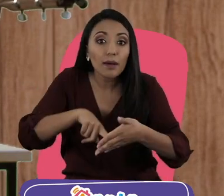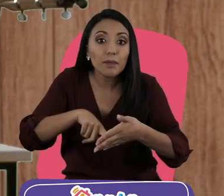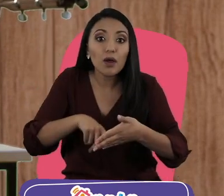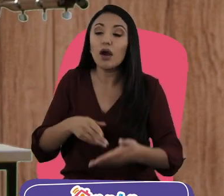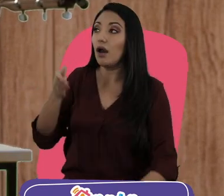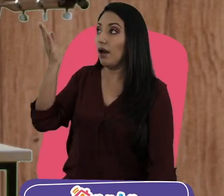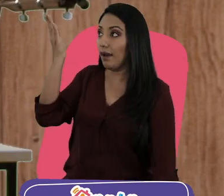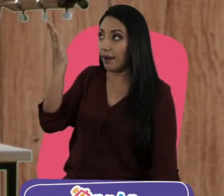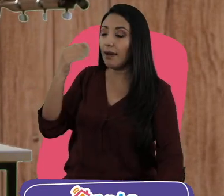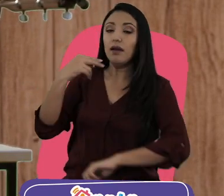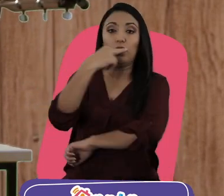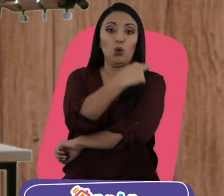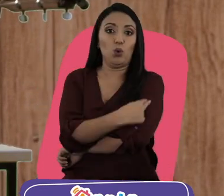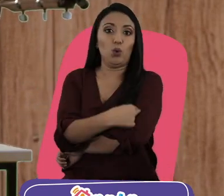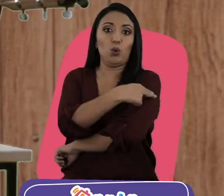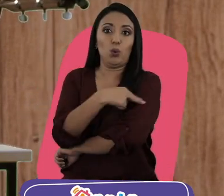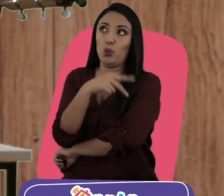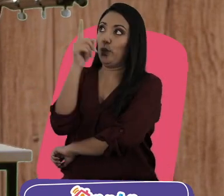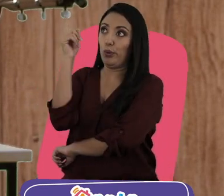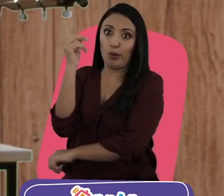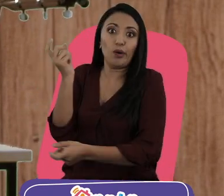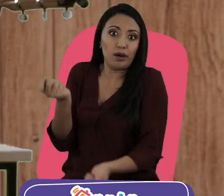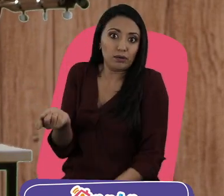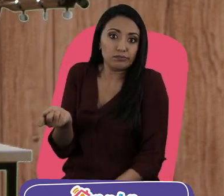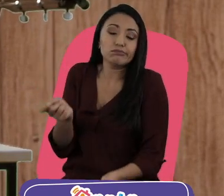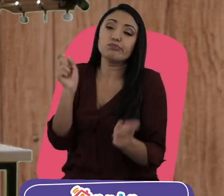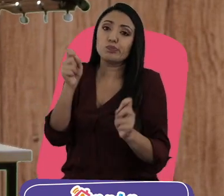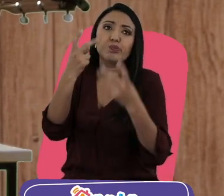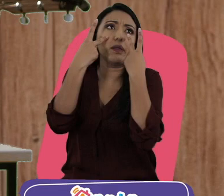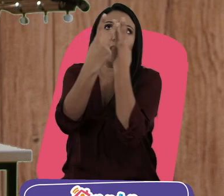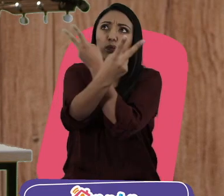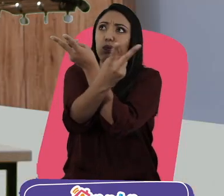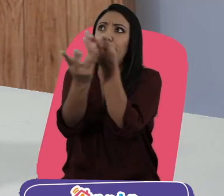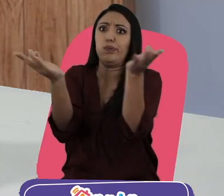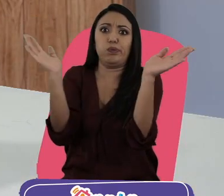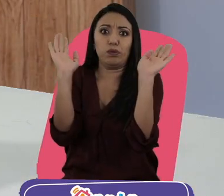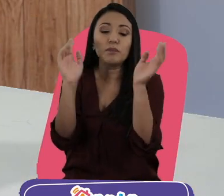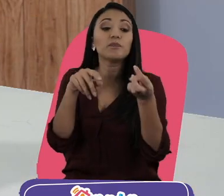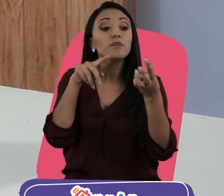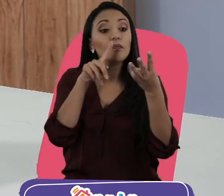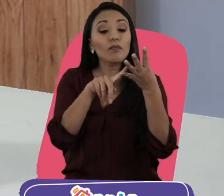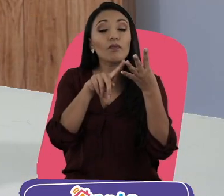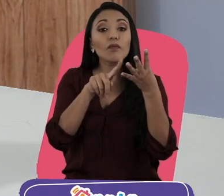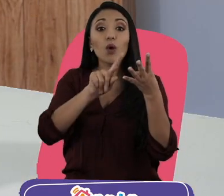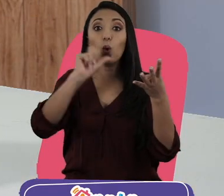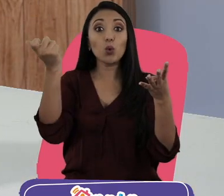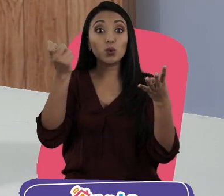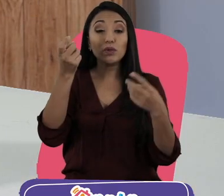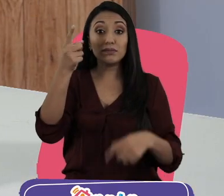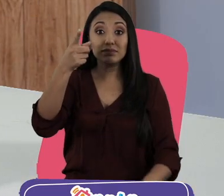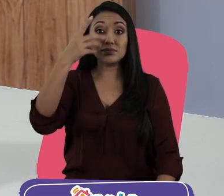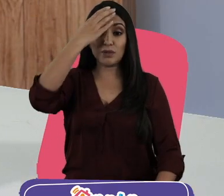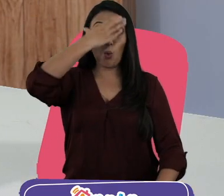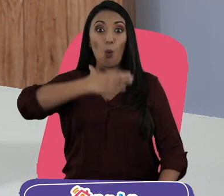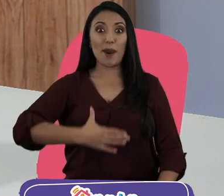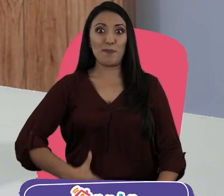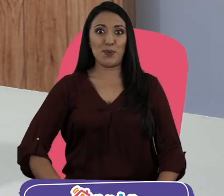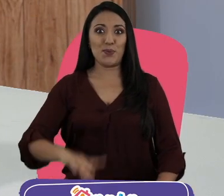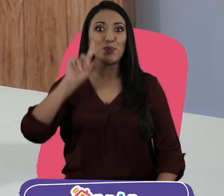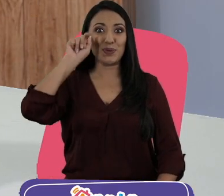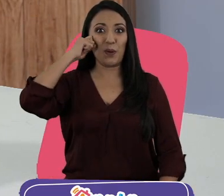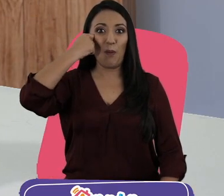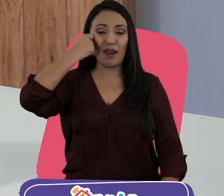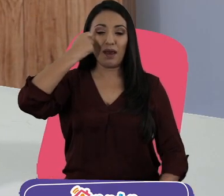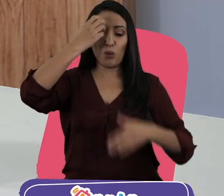la imagen de la Cruz Roja. Todos lo podemos ver en cualquier parte del mundo. O también tenemos el lenguaje kinestésico. El que dice